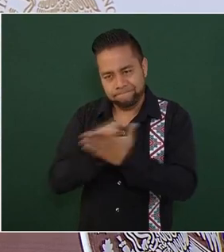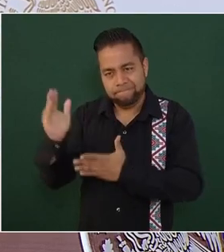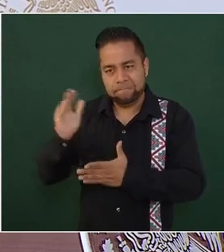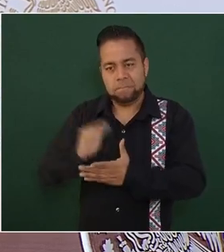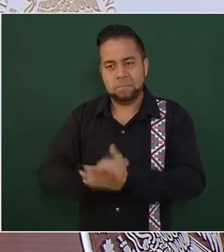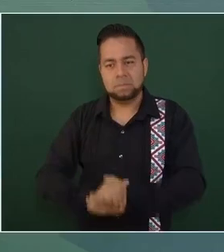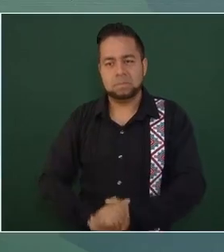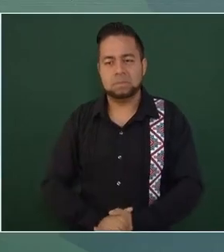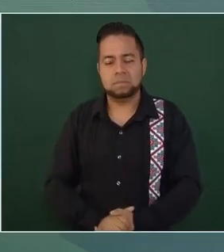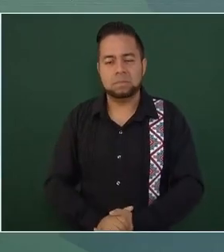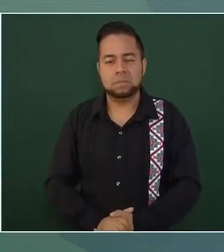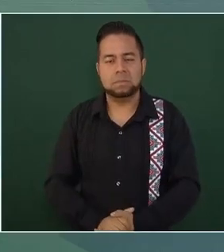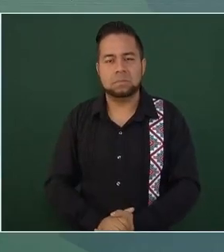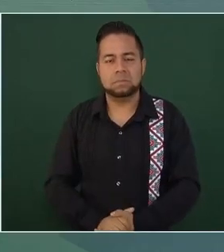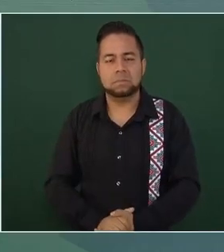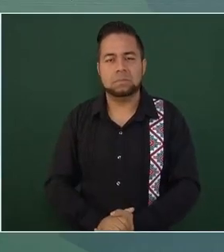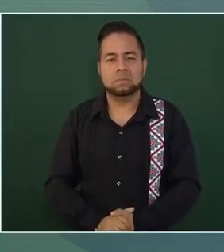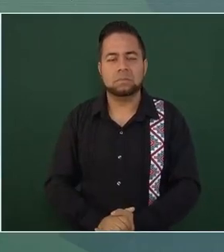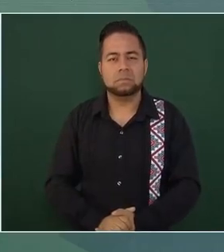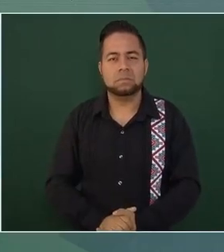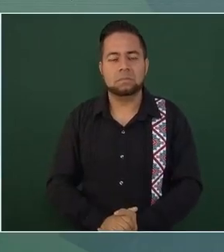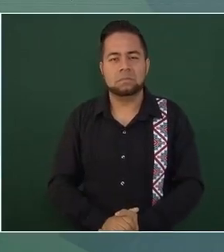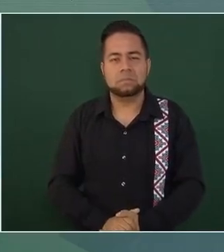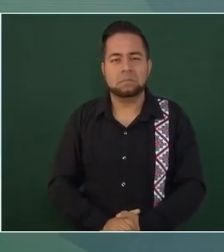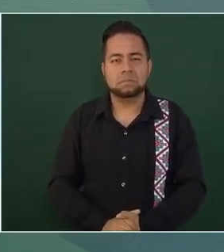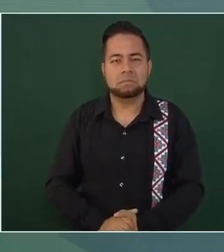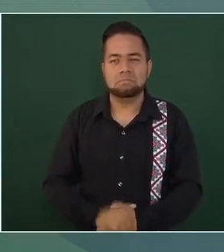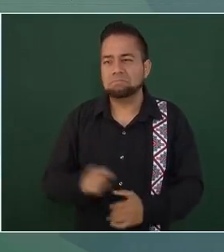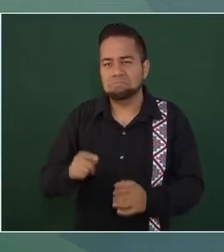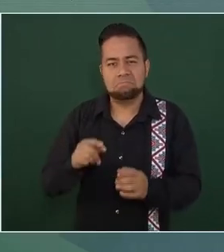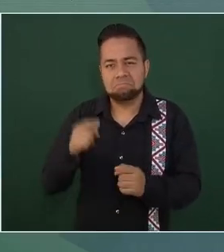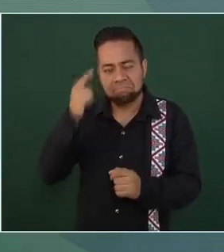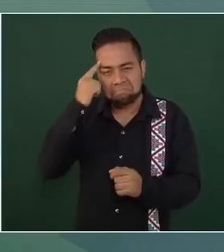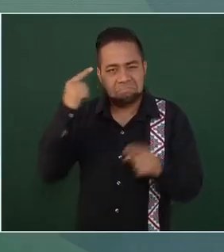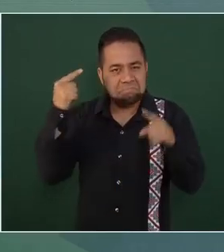el que no es consecuente no es de izquierda